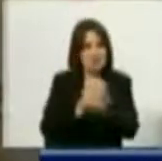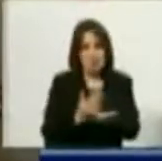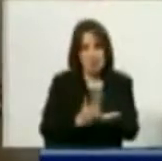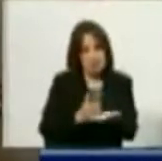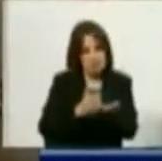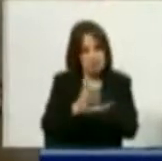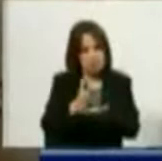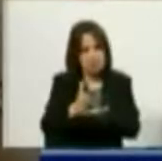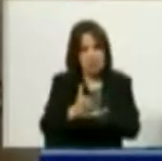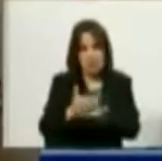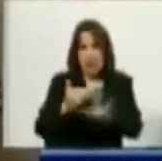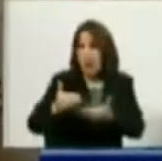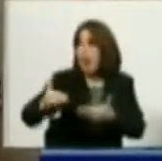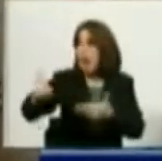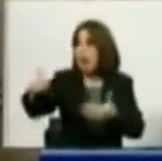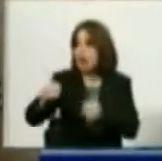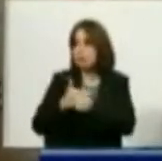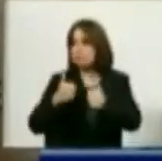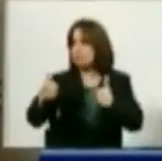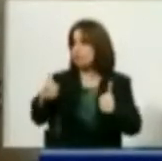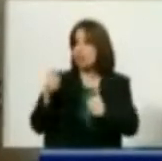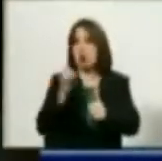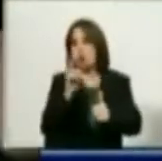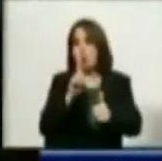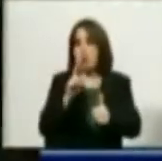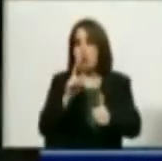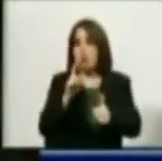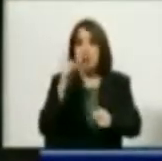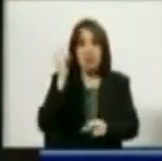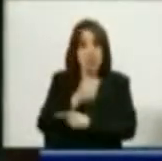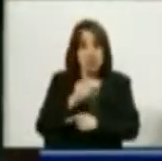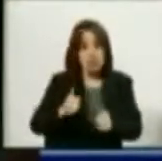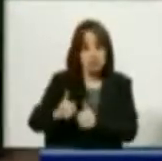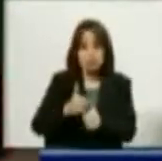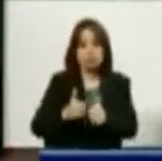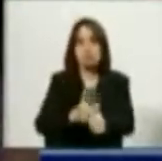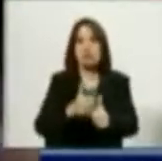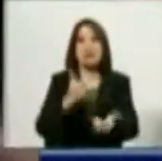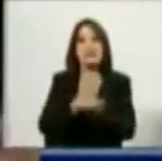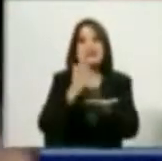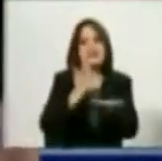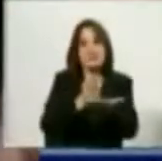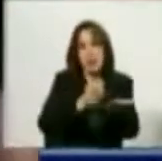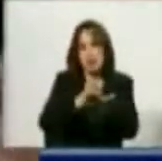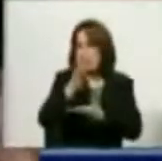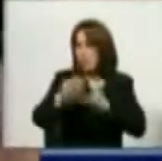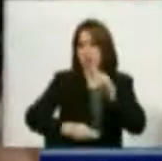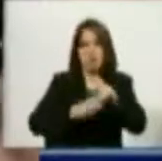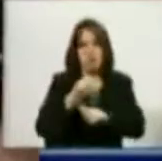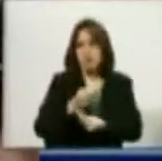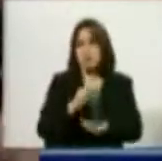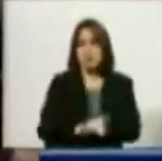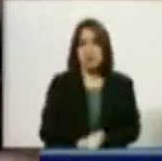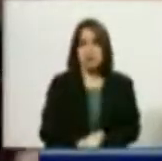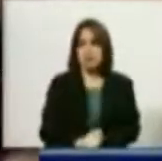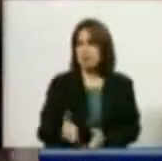nunca atrás y lo que ha de ser pues que sea que sea